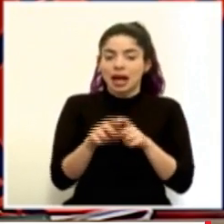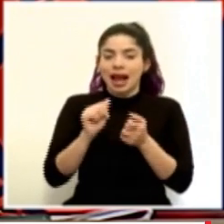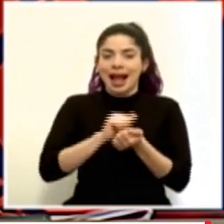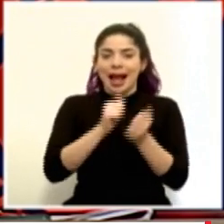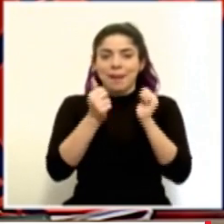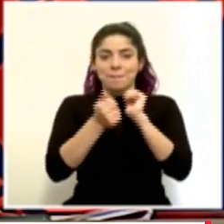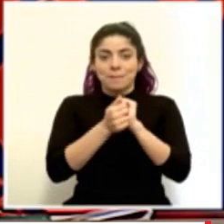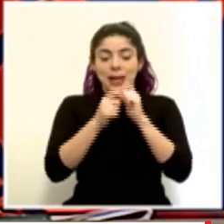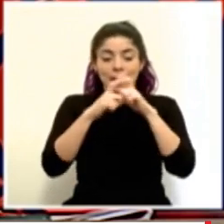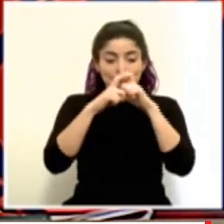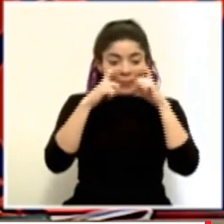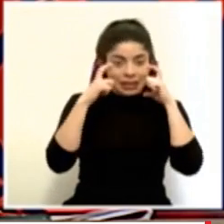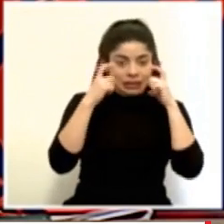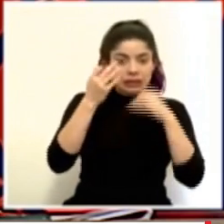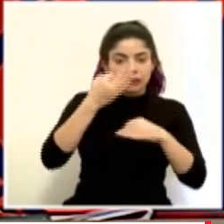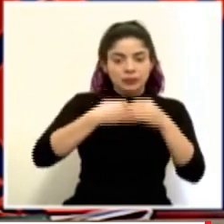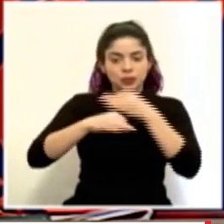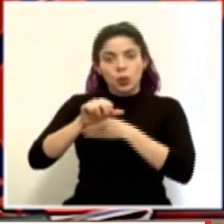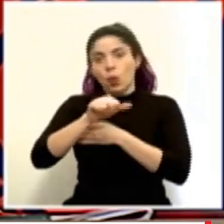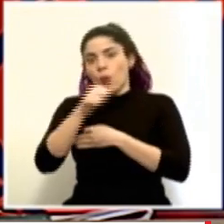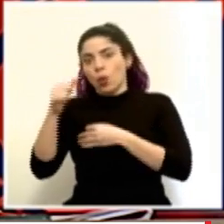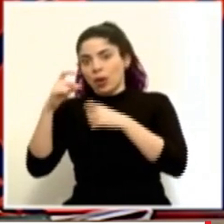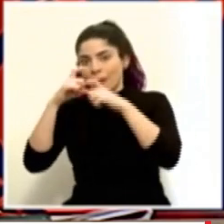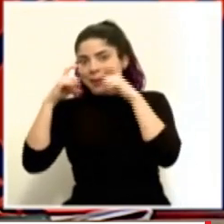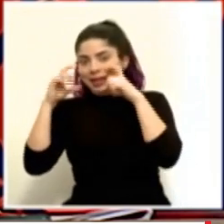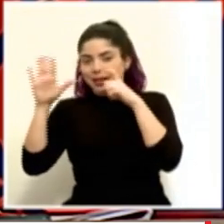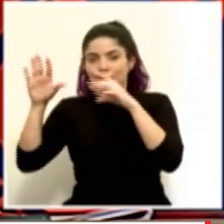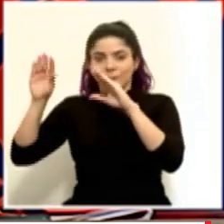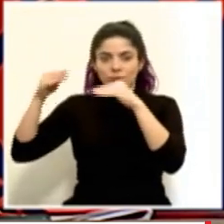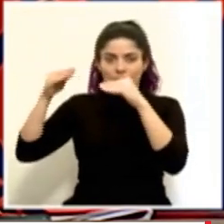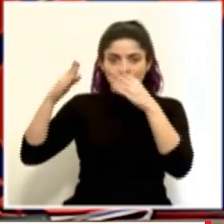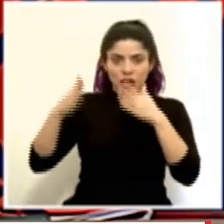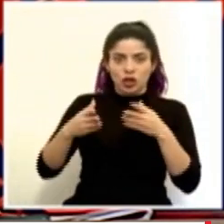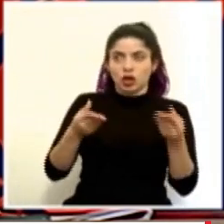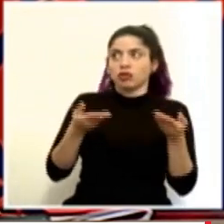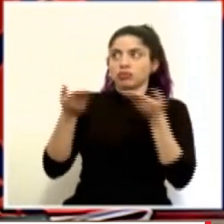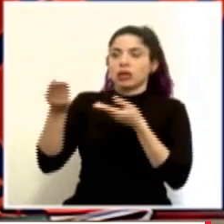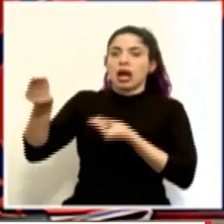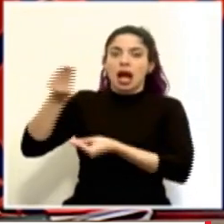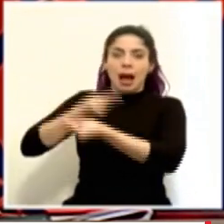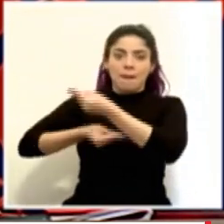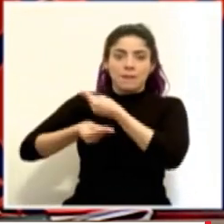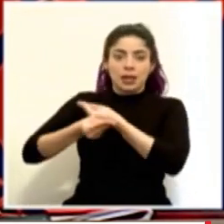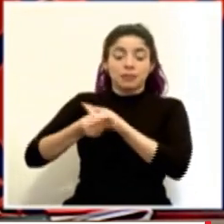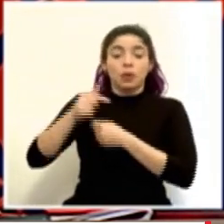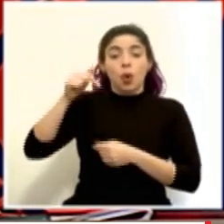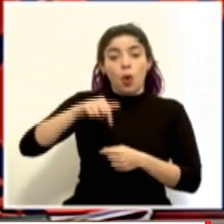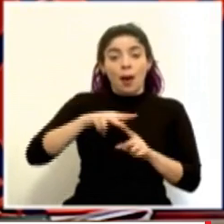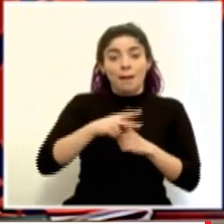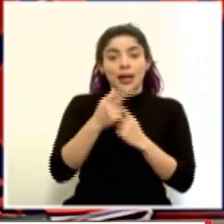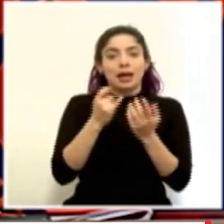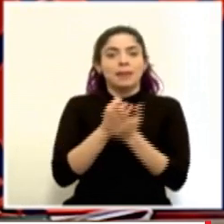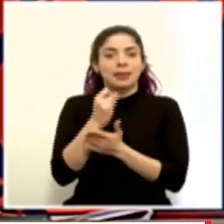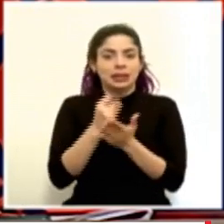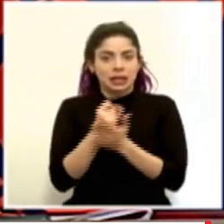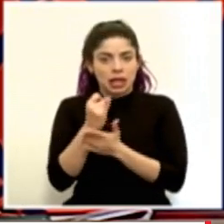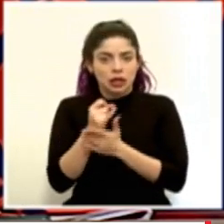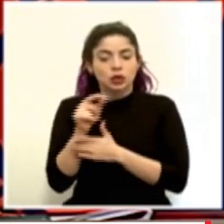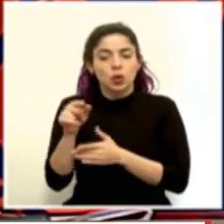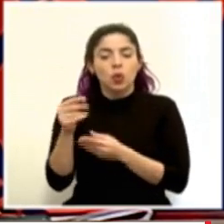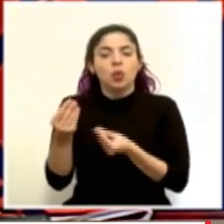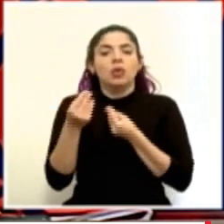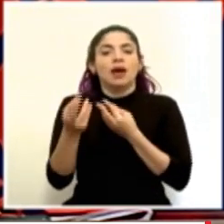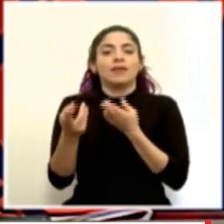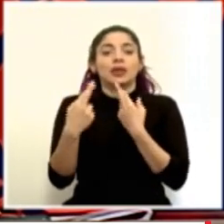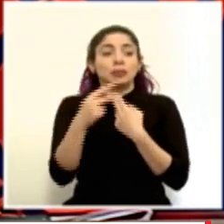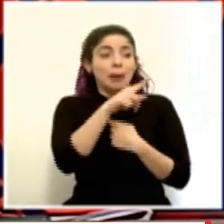canje de estas mascarillas por otras con el proveedor. La investigación que inició hoy va a determinar todas las